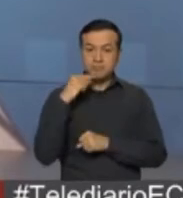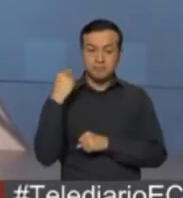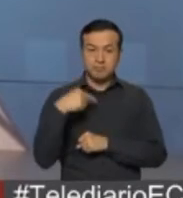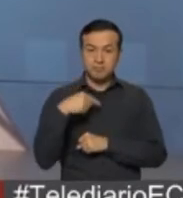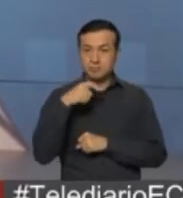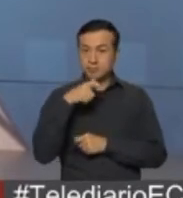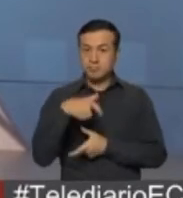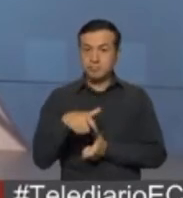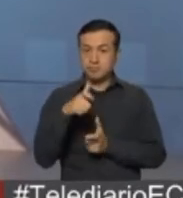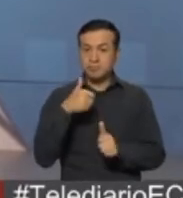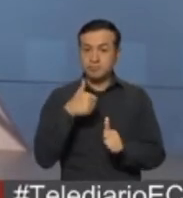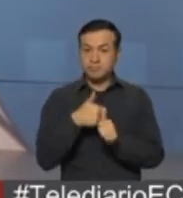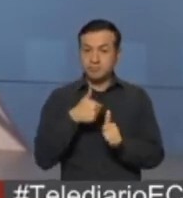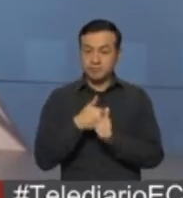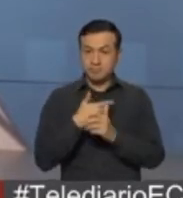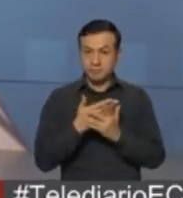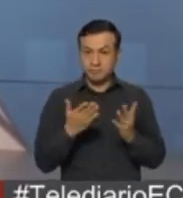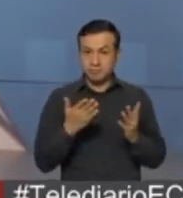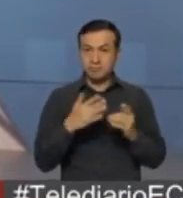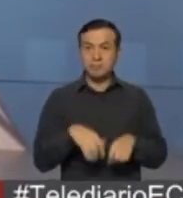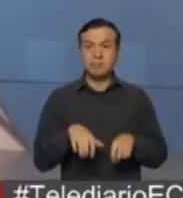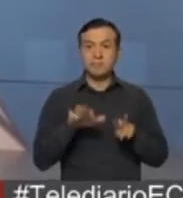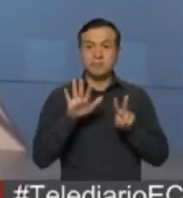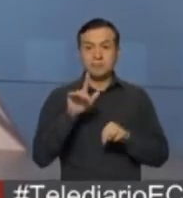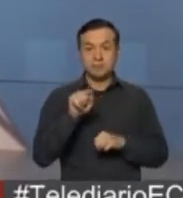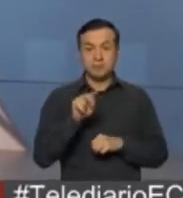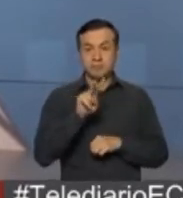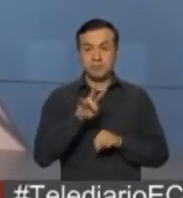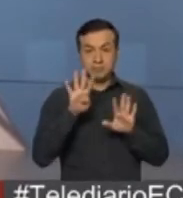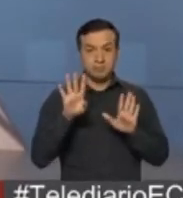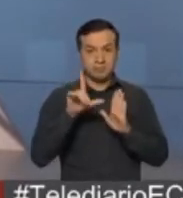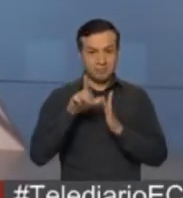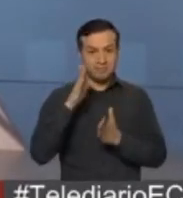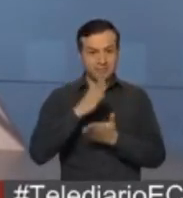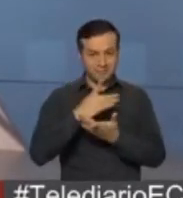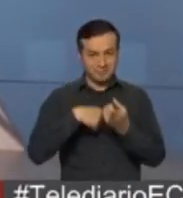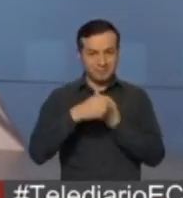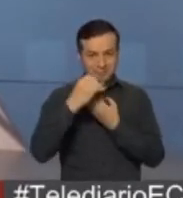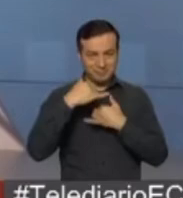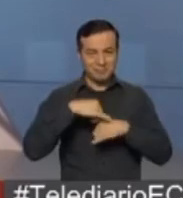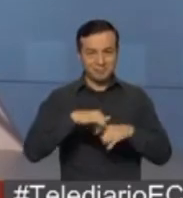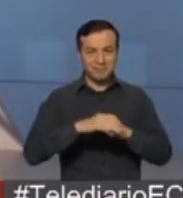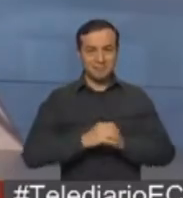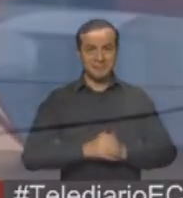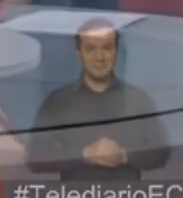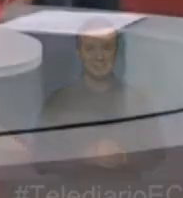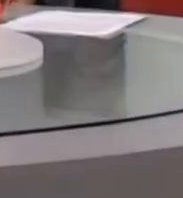carnaval que ya se viene en pocos días. 7:29 p.m. Nueva pausa. Regresamos en breve.